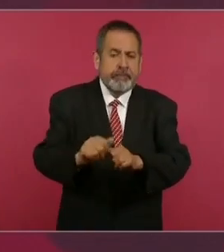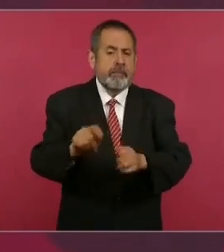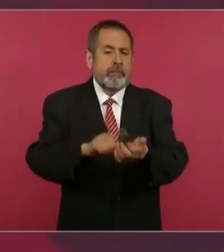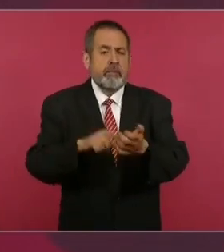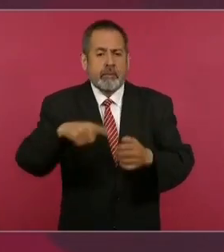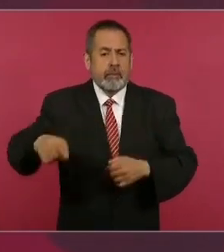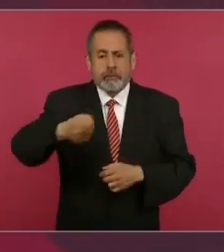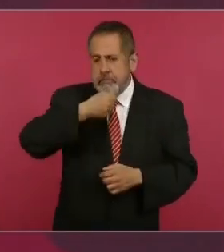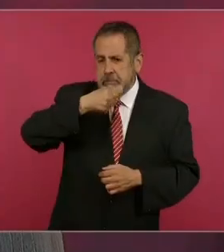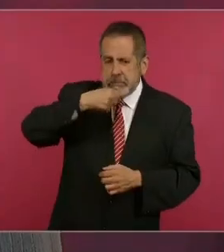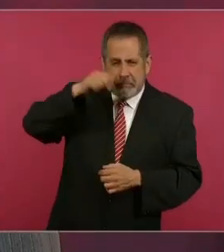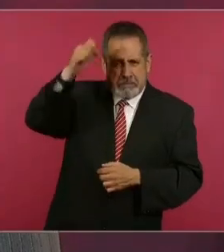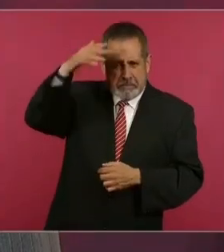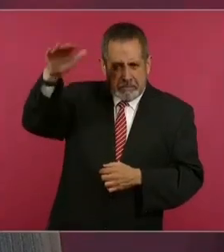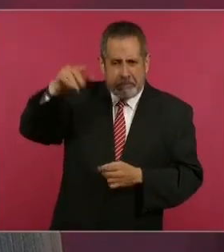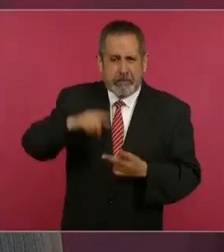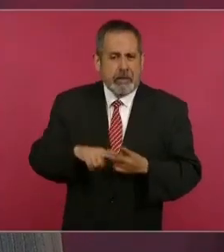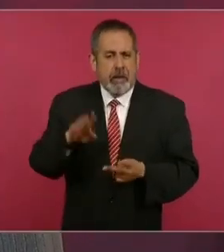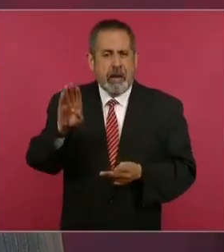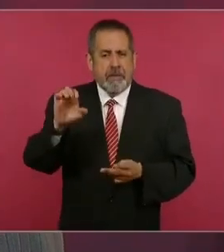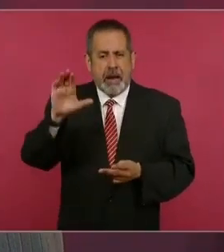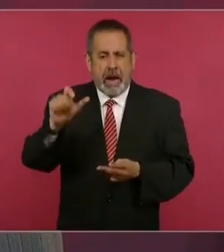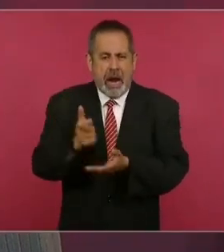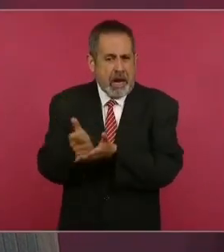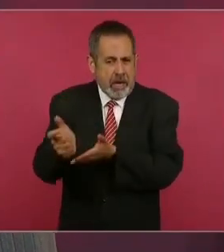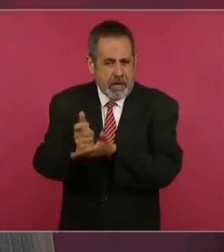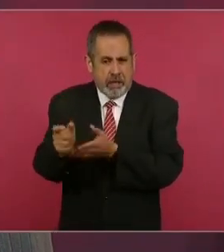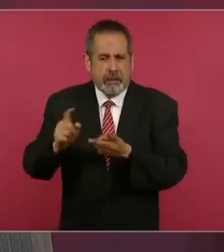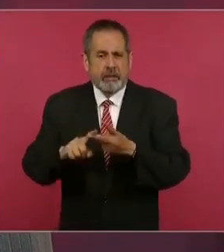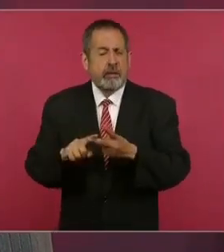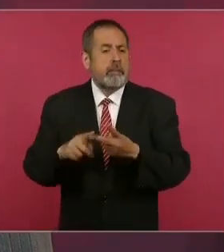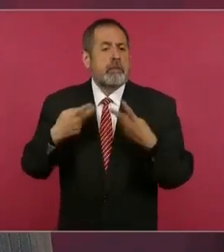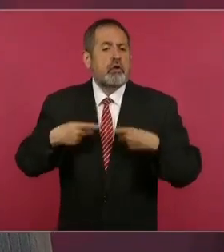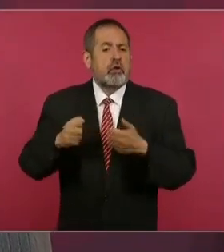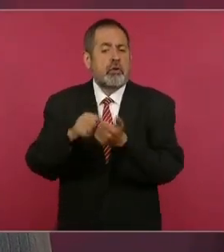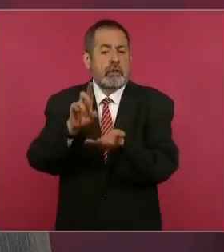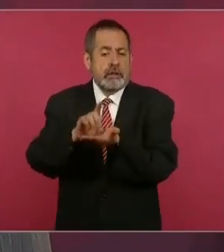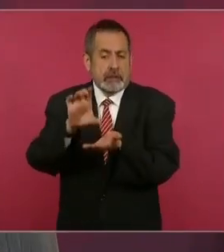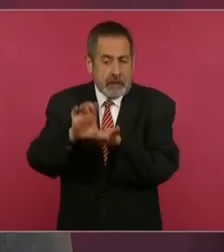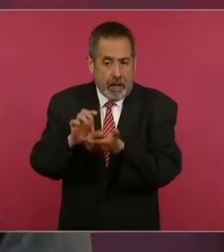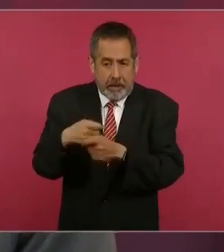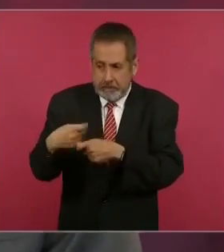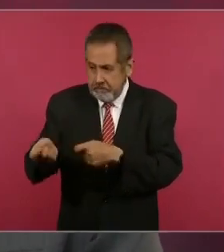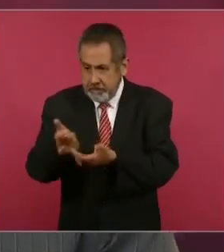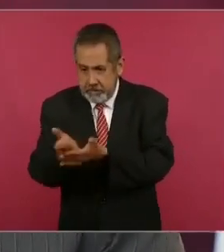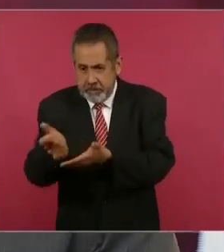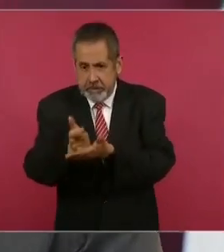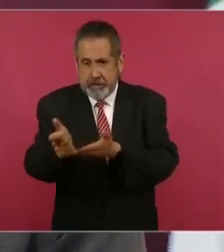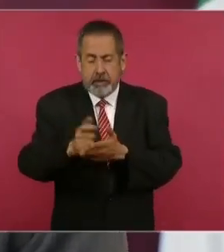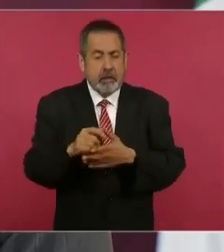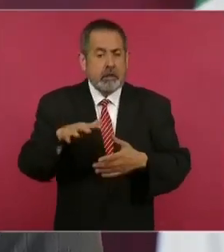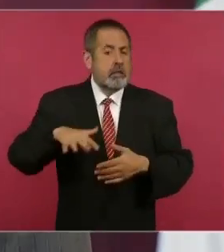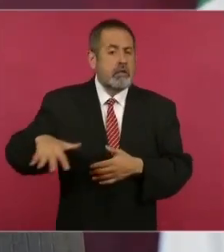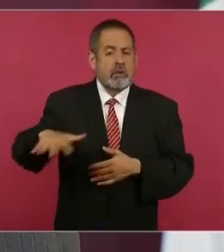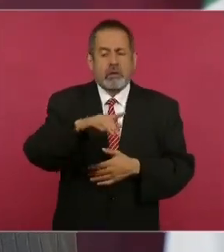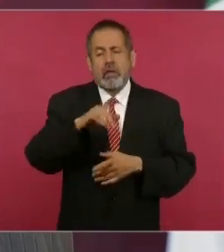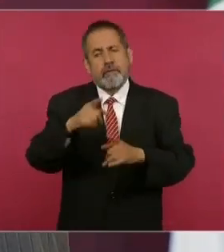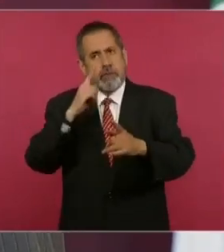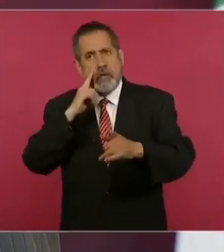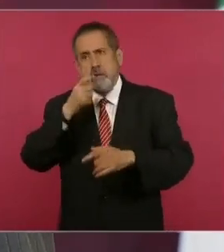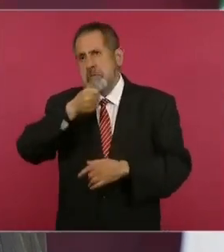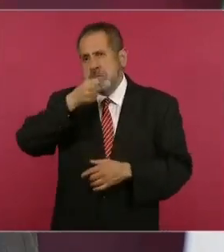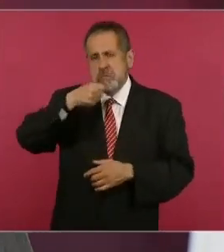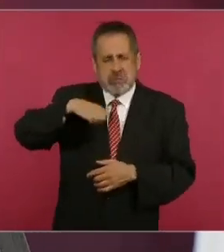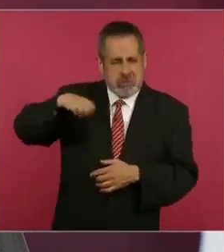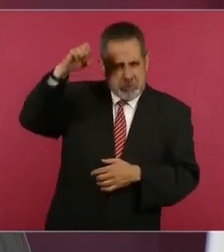mayores, becas a personas con discapacidad. Solo en el caso de adultos